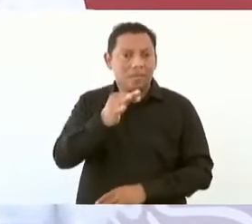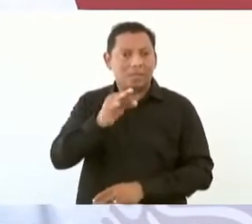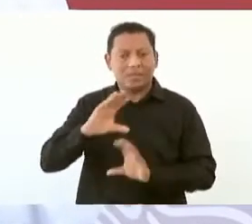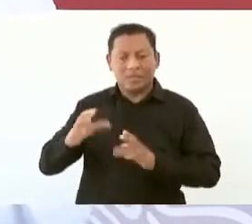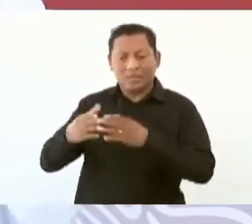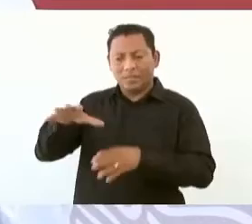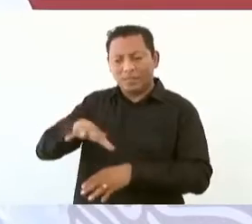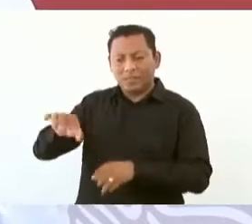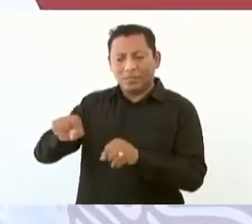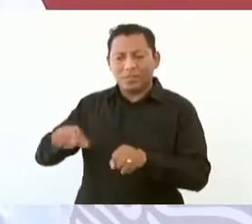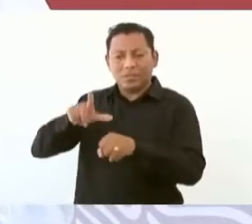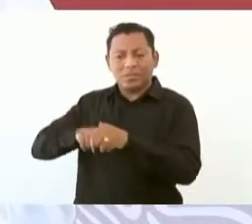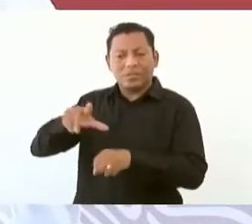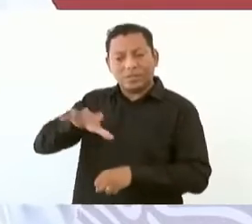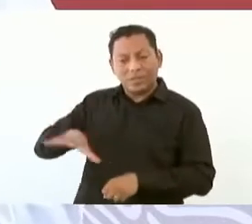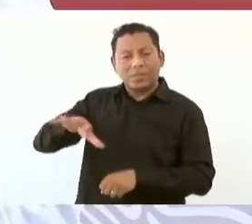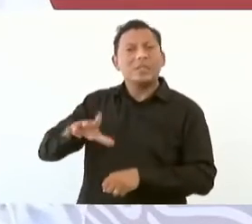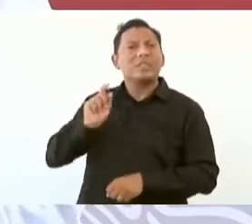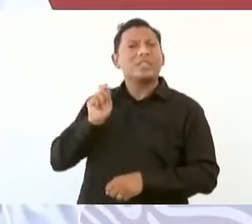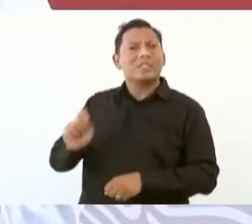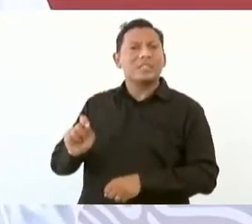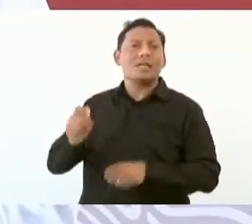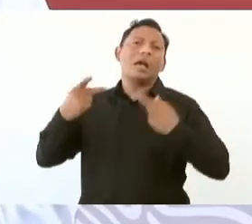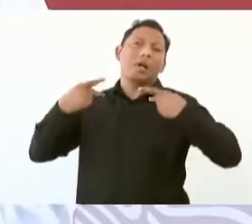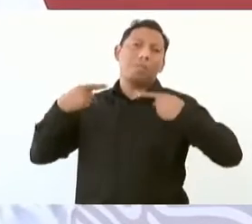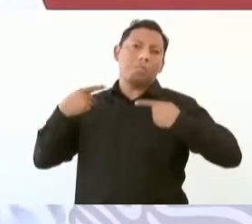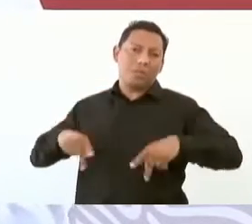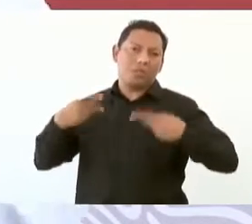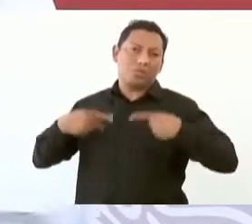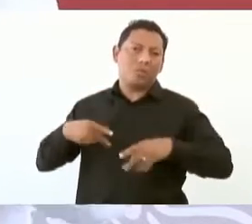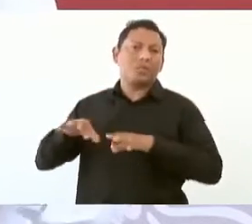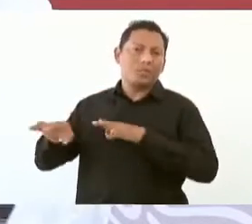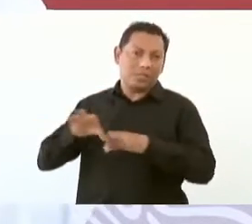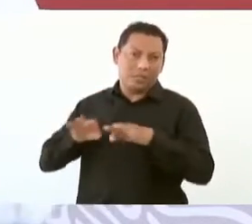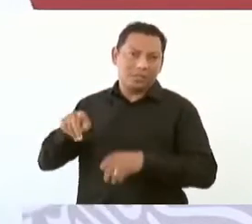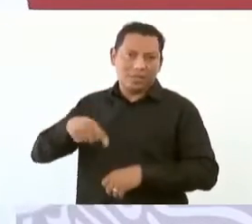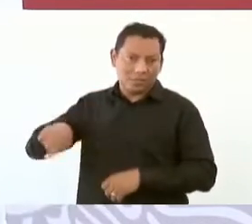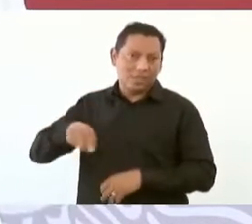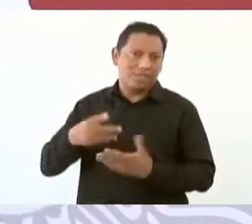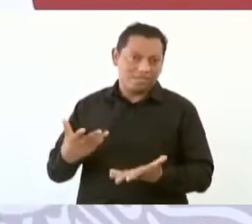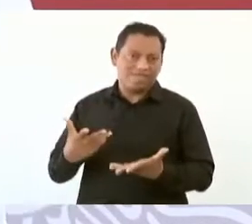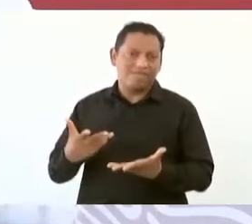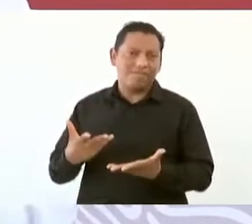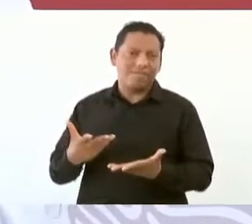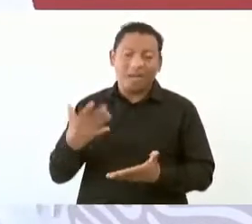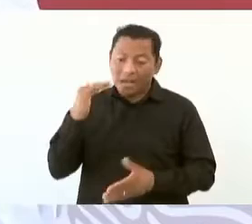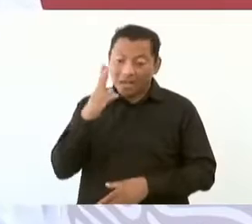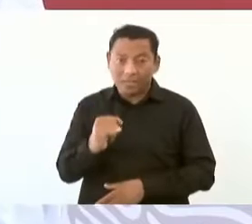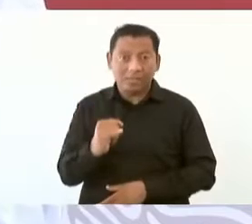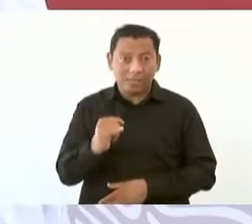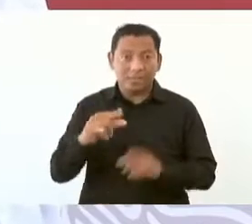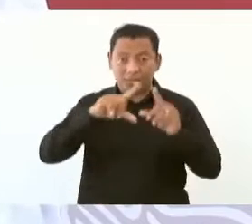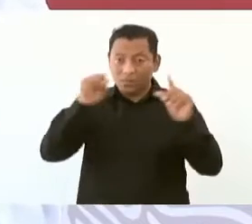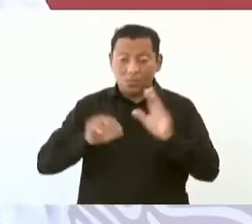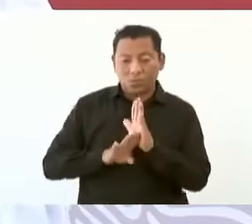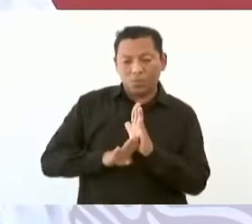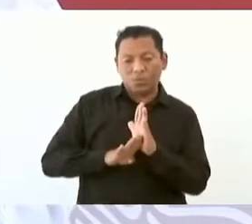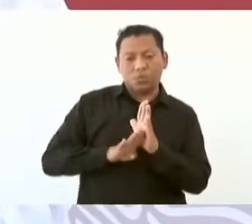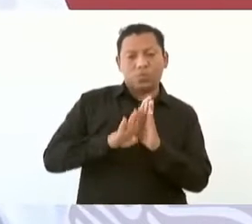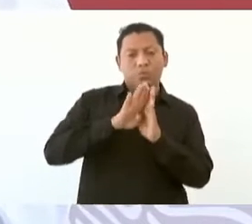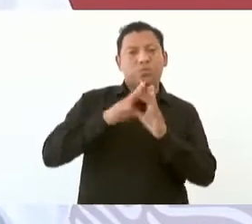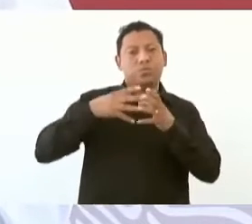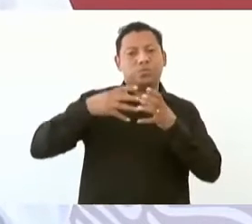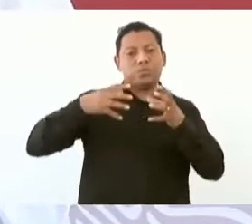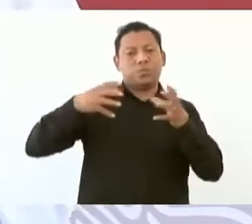social están los trabajadores. Así es como podemos sacar adelante a nuestro país.